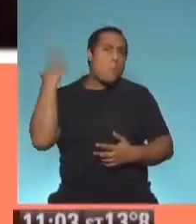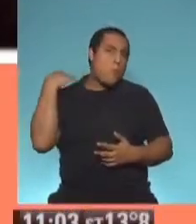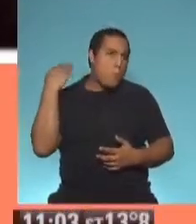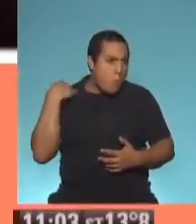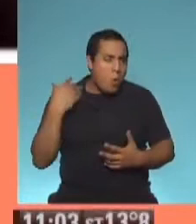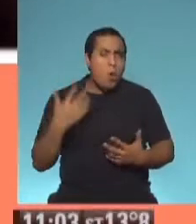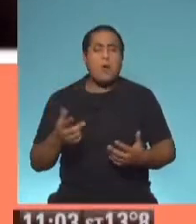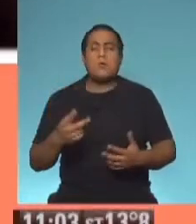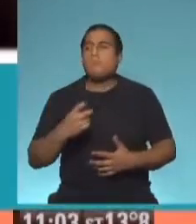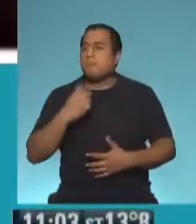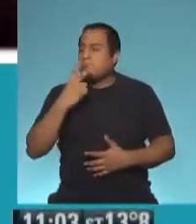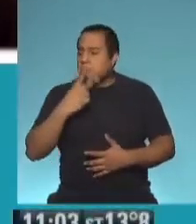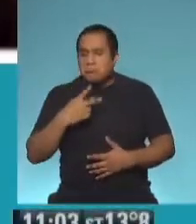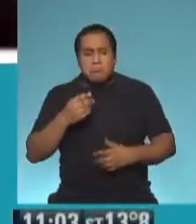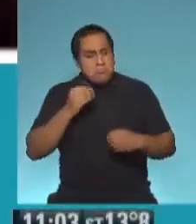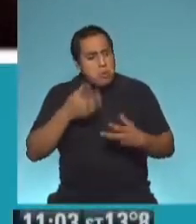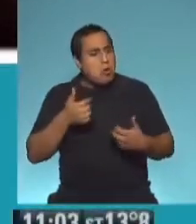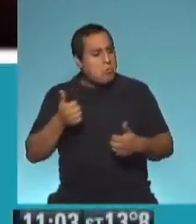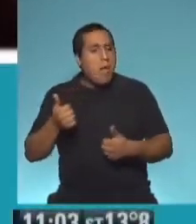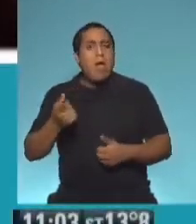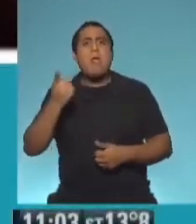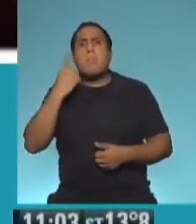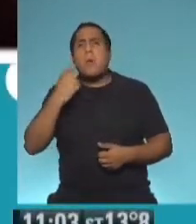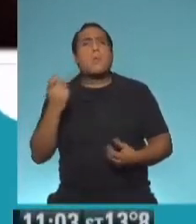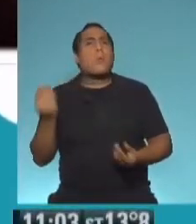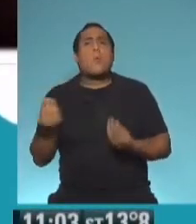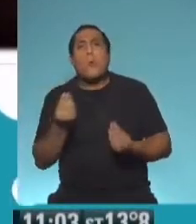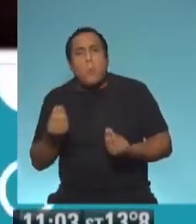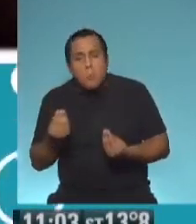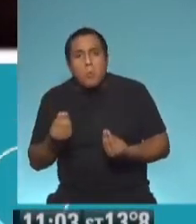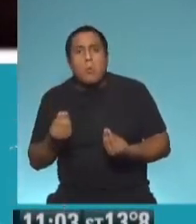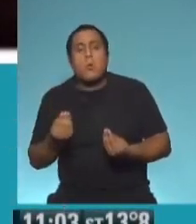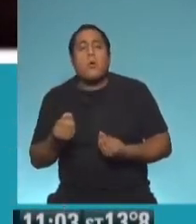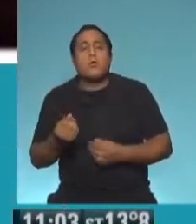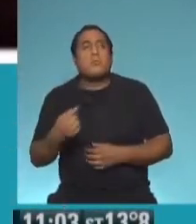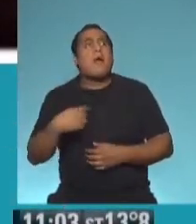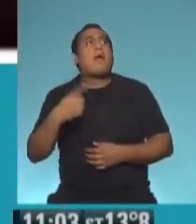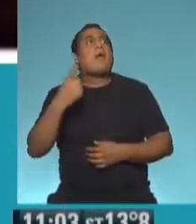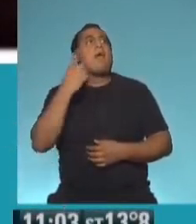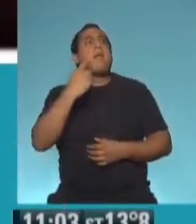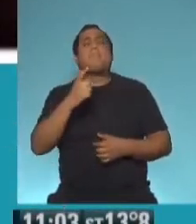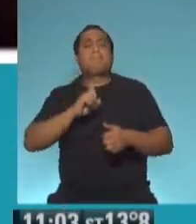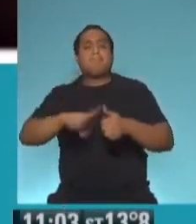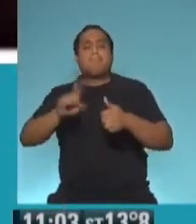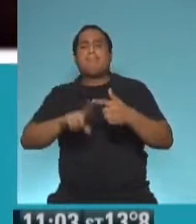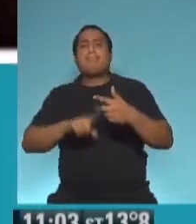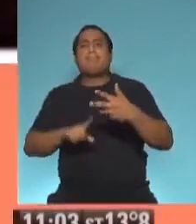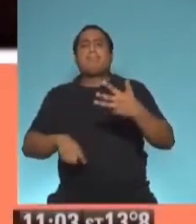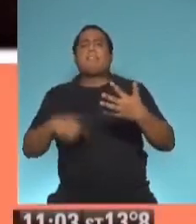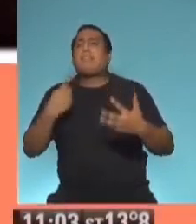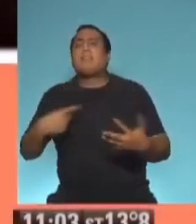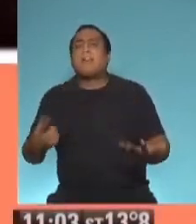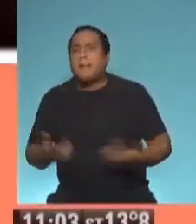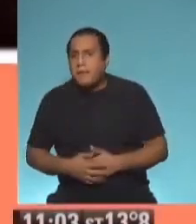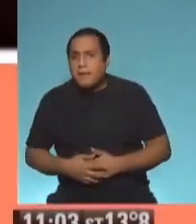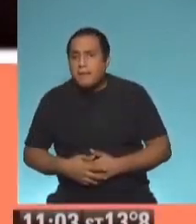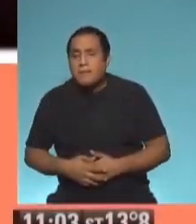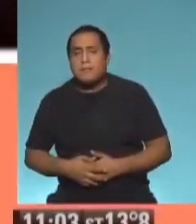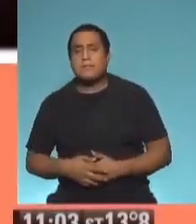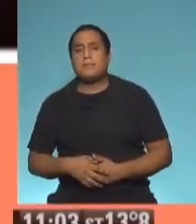forma de respirar, cuáles son las cuestiones que están comprometidas y que voy a notar efectivamente si dejo este mal hábito,